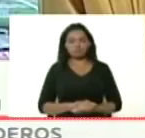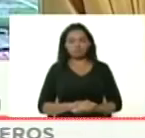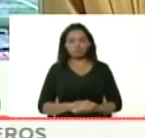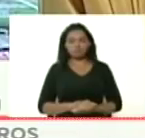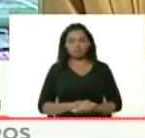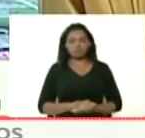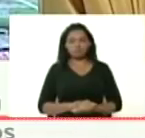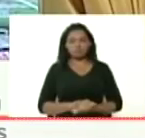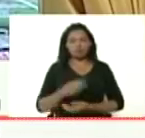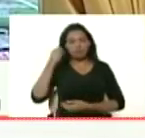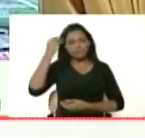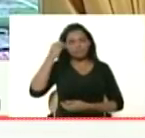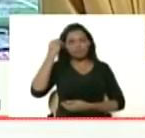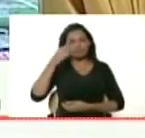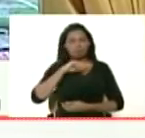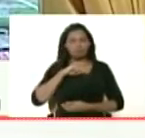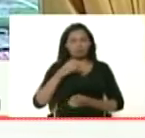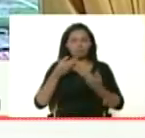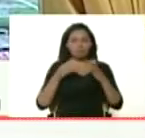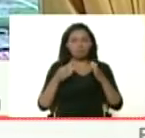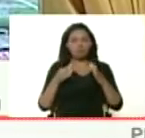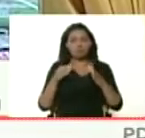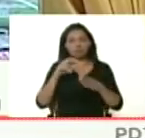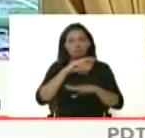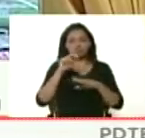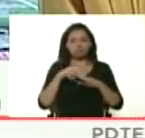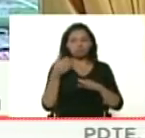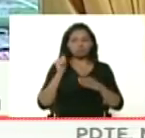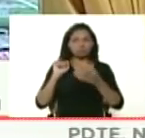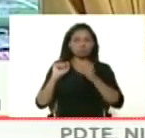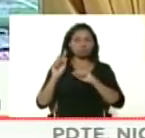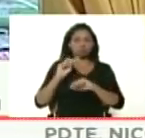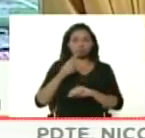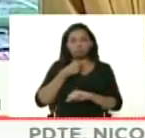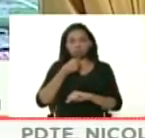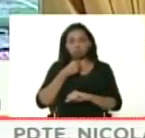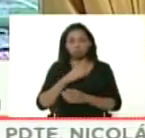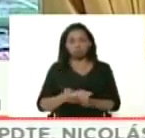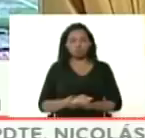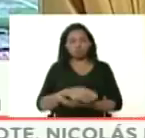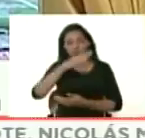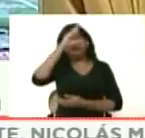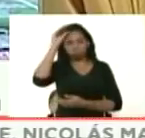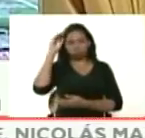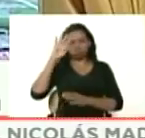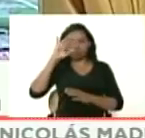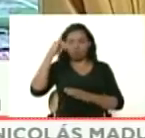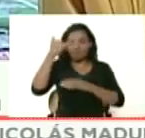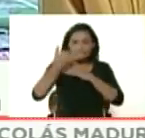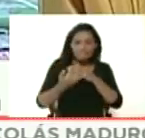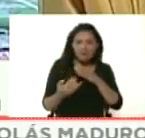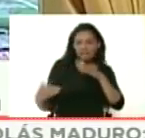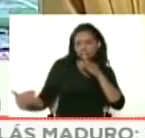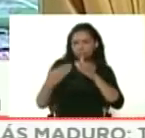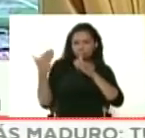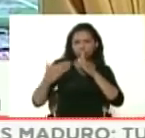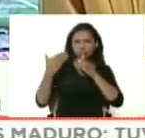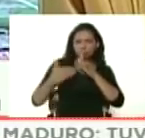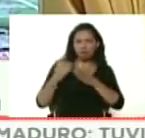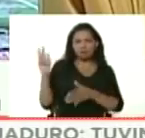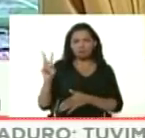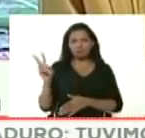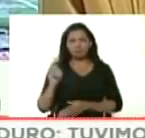opinión pública nacional venezolana está totalmente en contra de Donald Trump y sus planes de amenaza contra Venezuela.